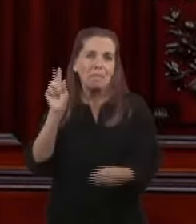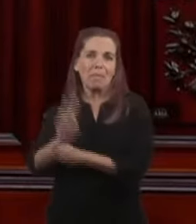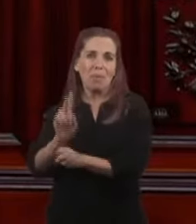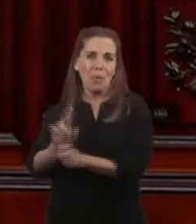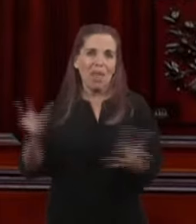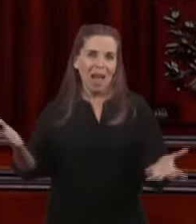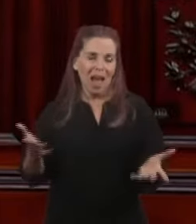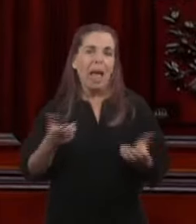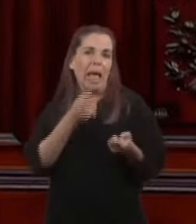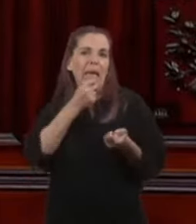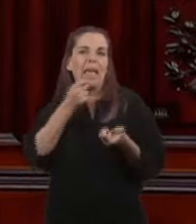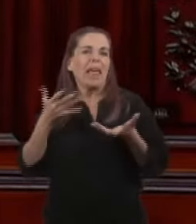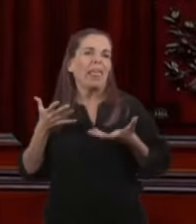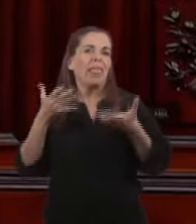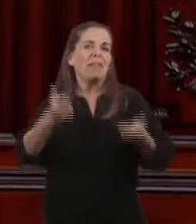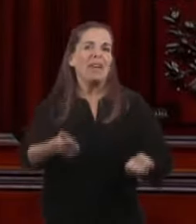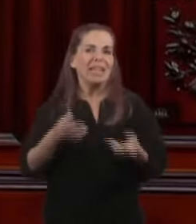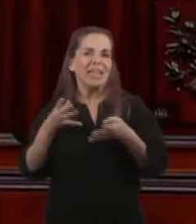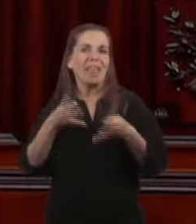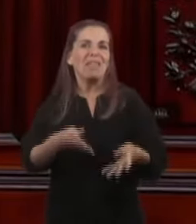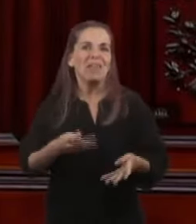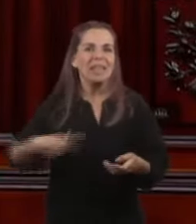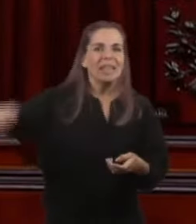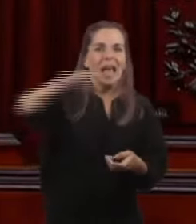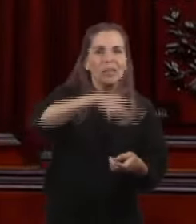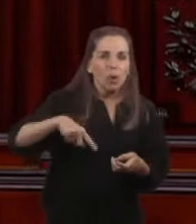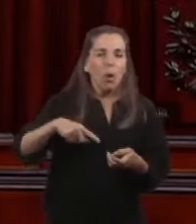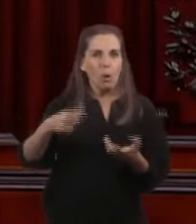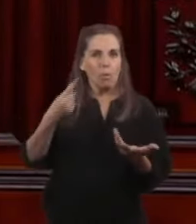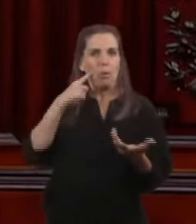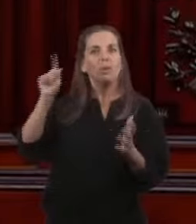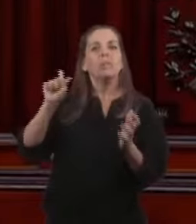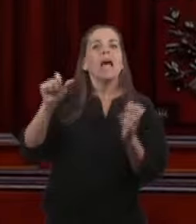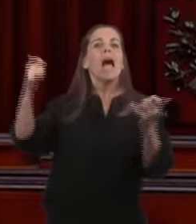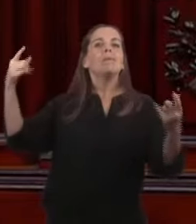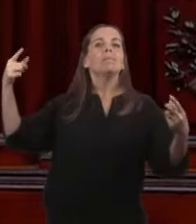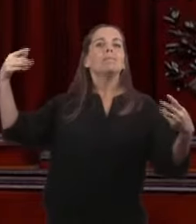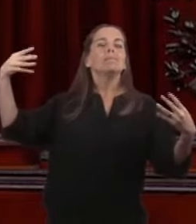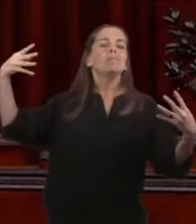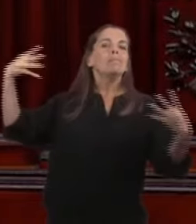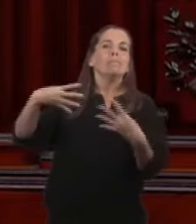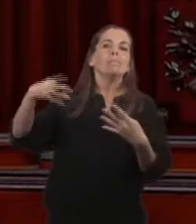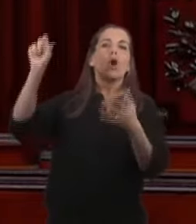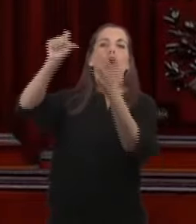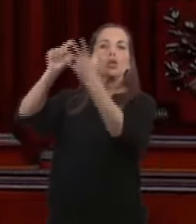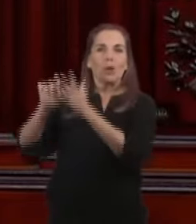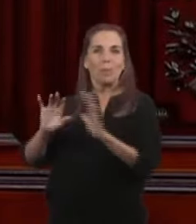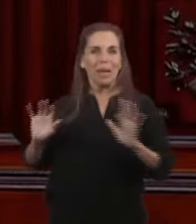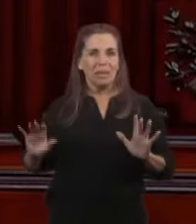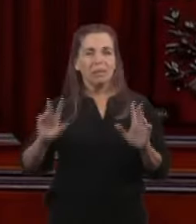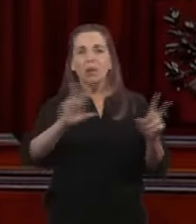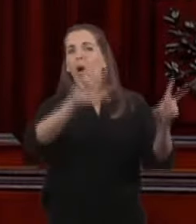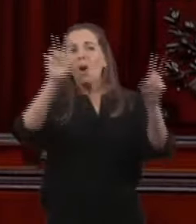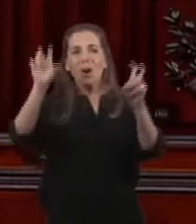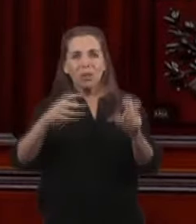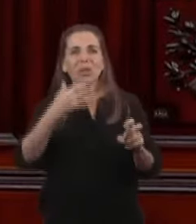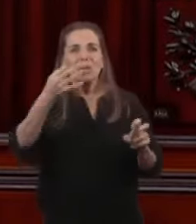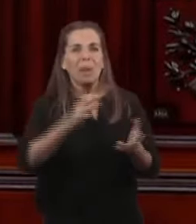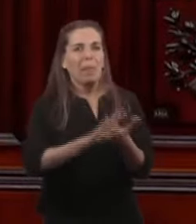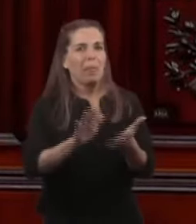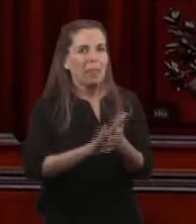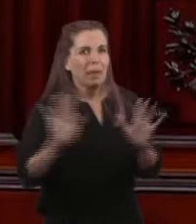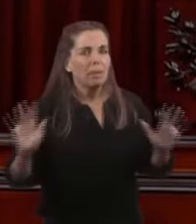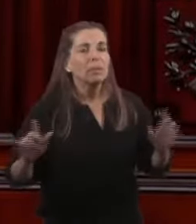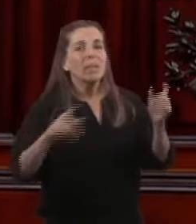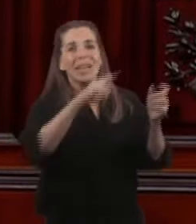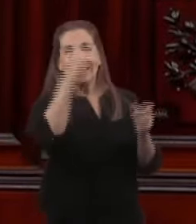de posibles conflictos con otros países o amenazas externas repito cualquier otra cuestión puede resolverse a través